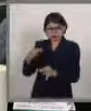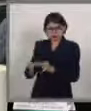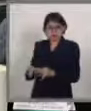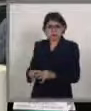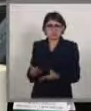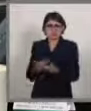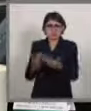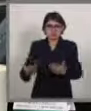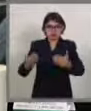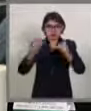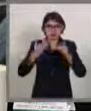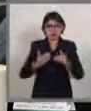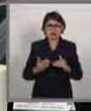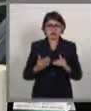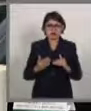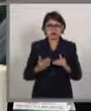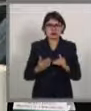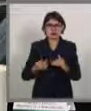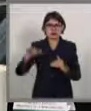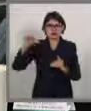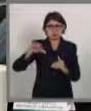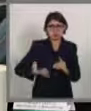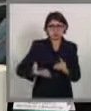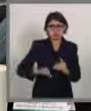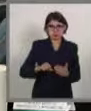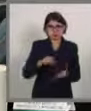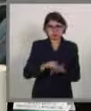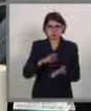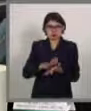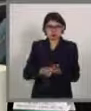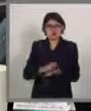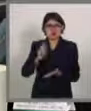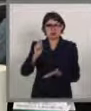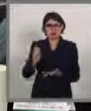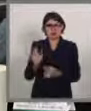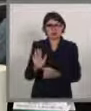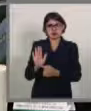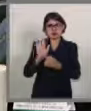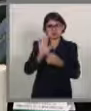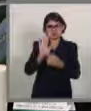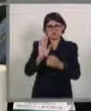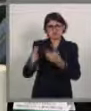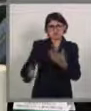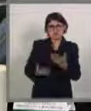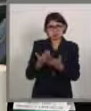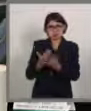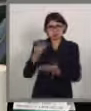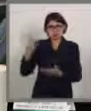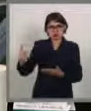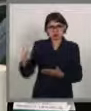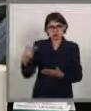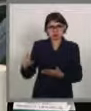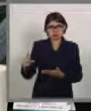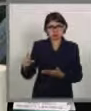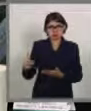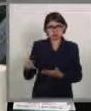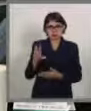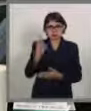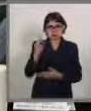el siguiente asunto del orden del día es la presentación de la proposición que suscriben